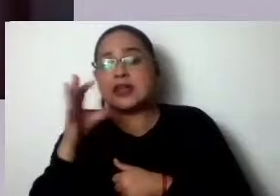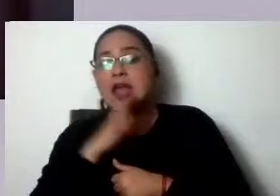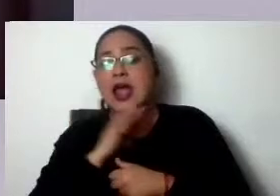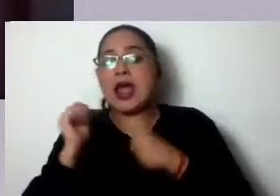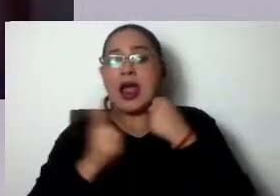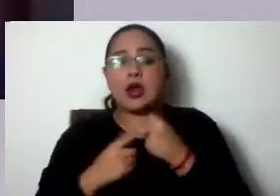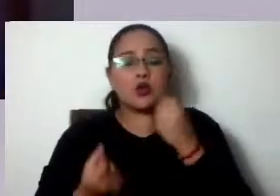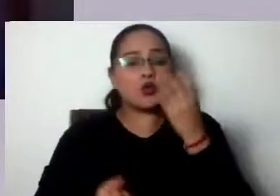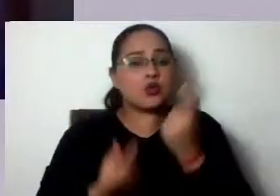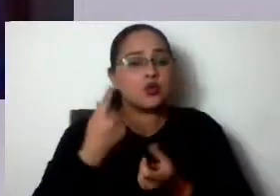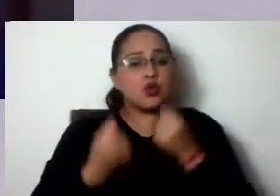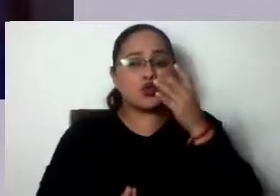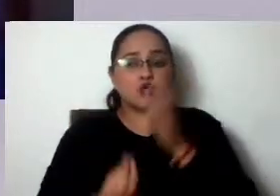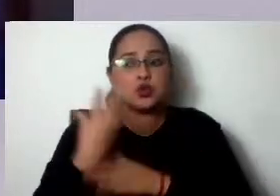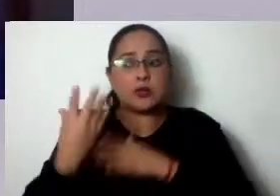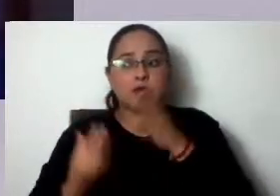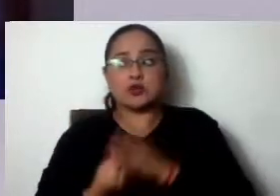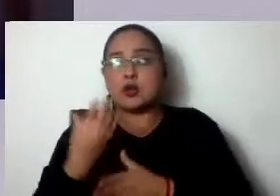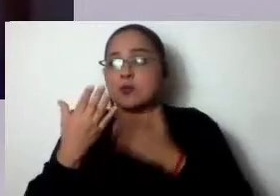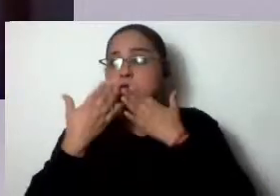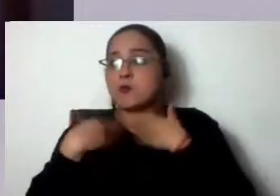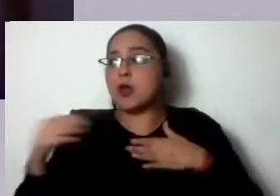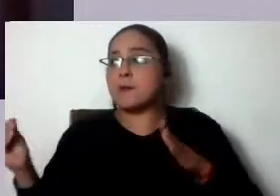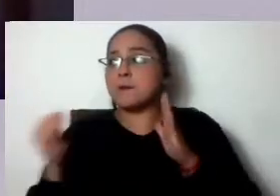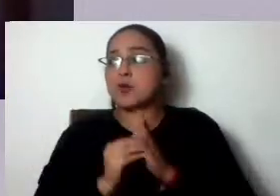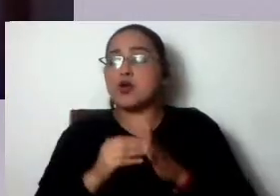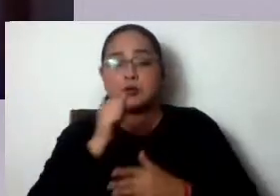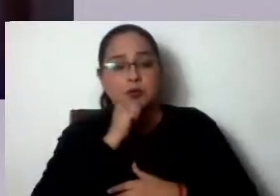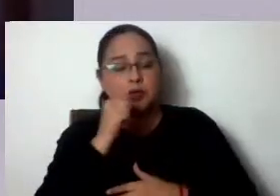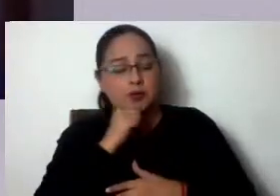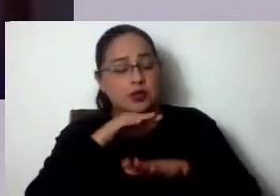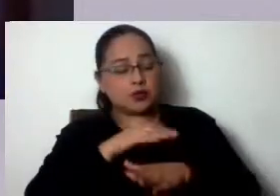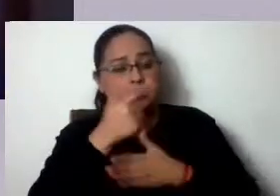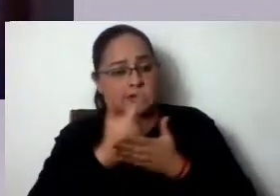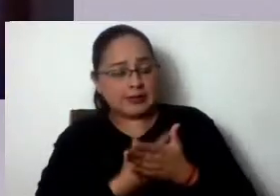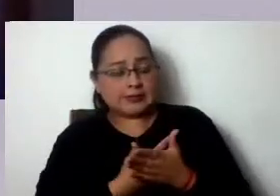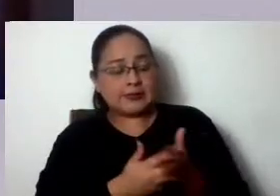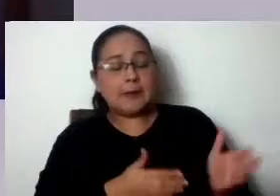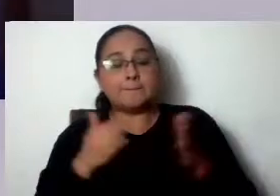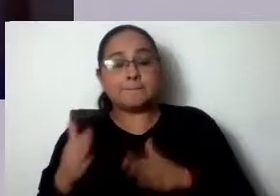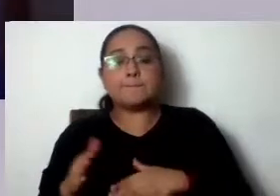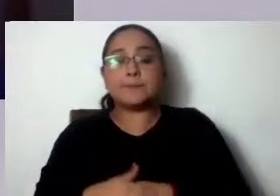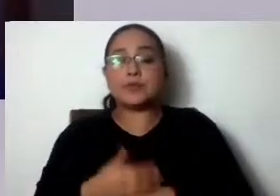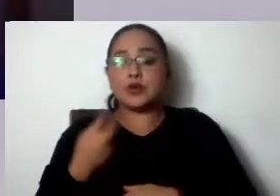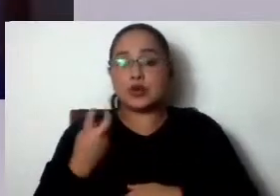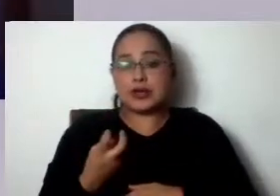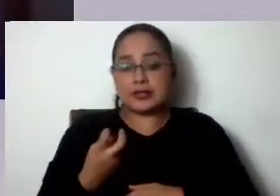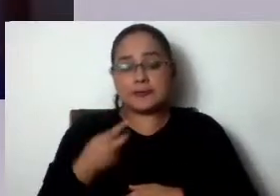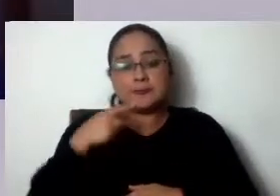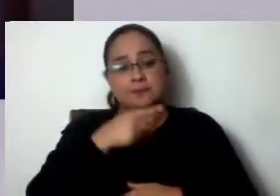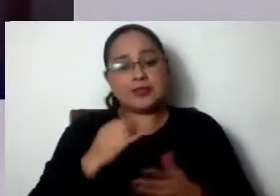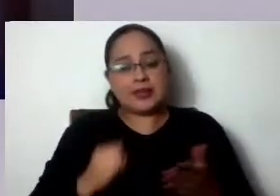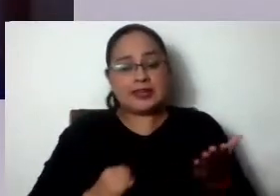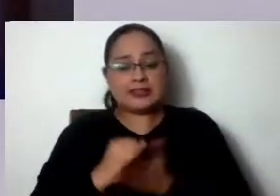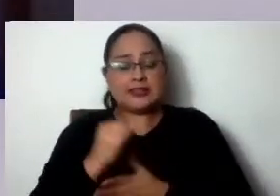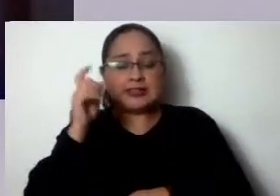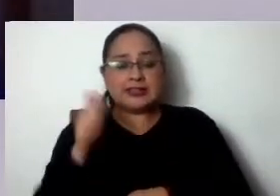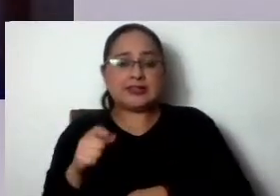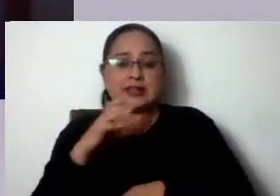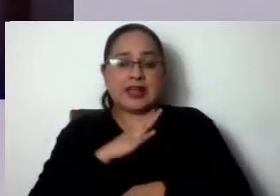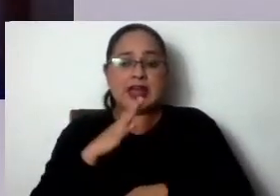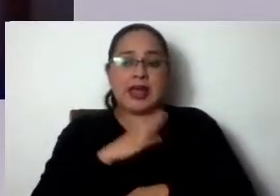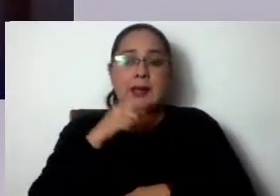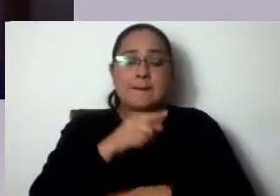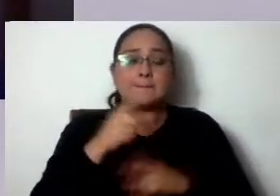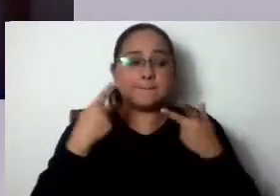y de los cuales no estarían incluidos en este cuadro y con base a la anterior determinó que existía una probabilidad de que el quejoso